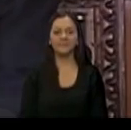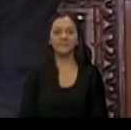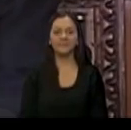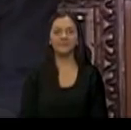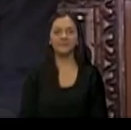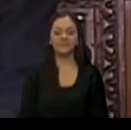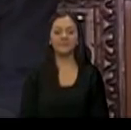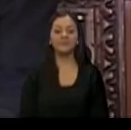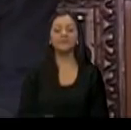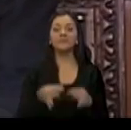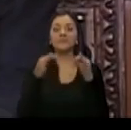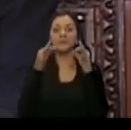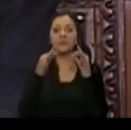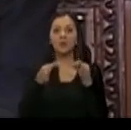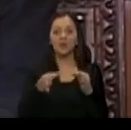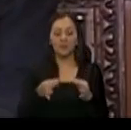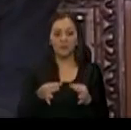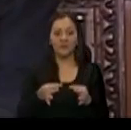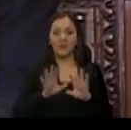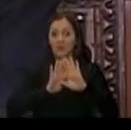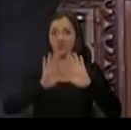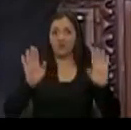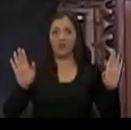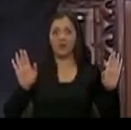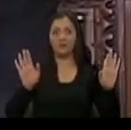Con la confirmación del programa